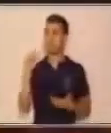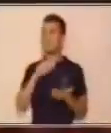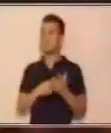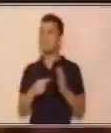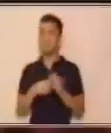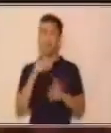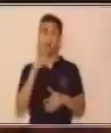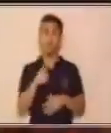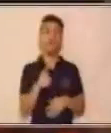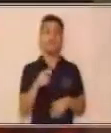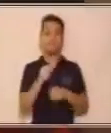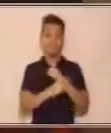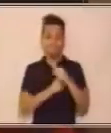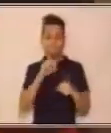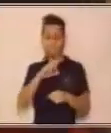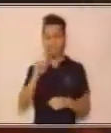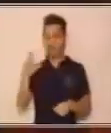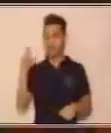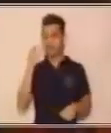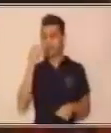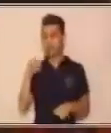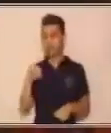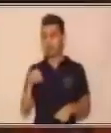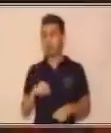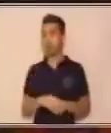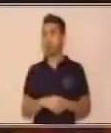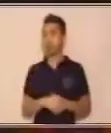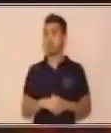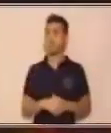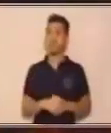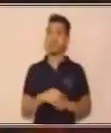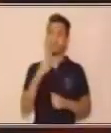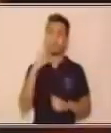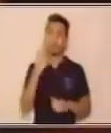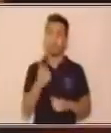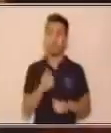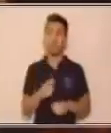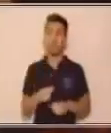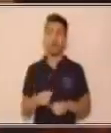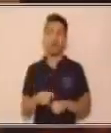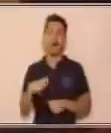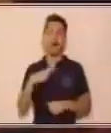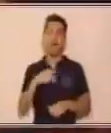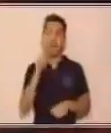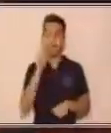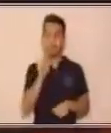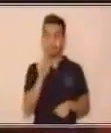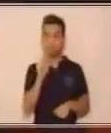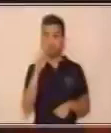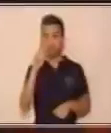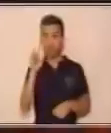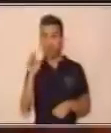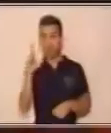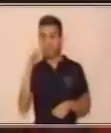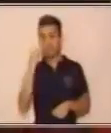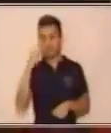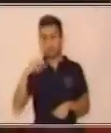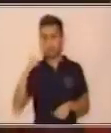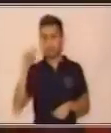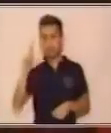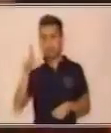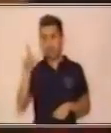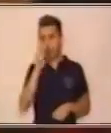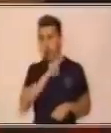una fracción. Como es 1.6 y 0.8, ves que hay un punto decimal en ambos, hay